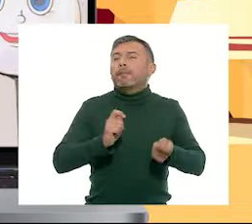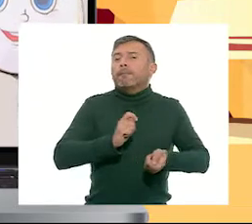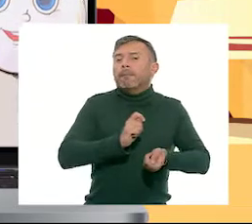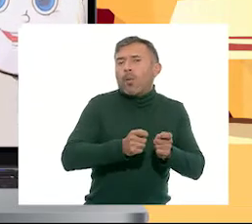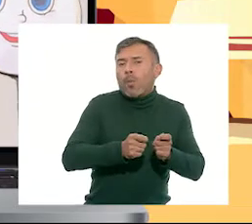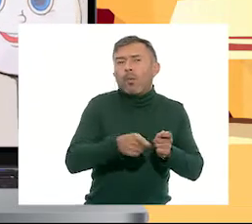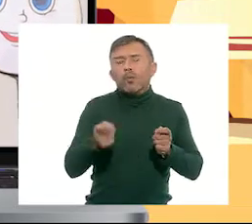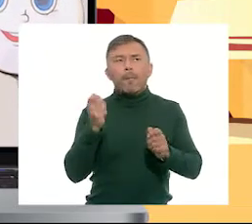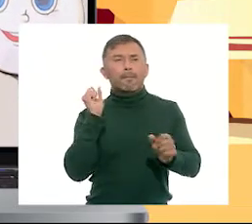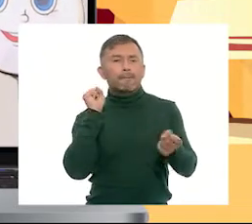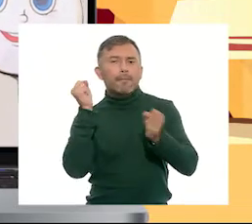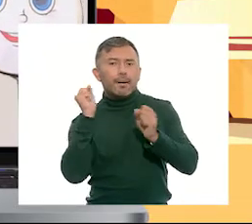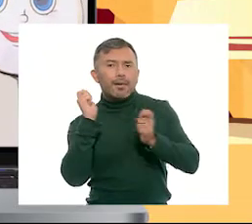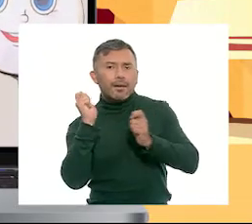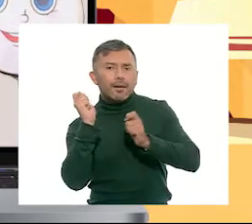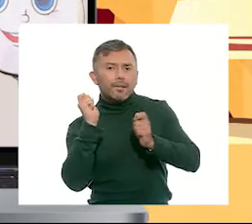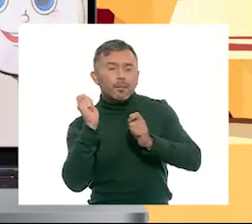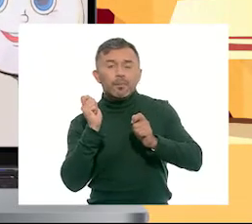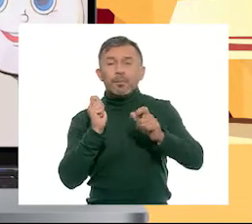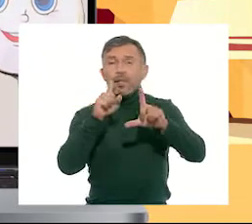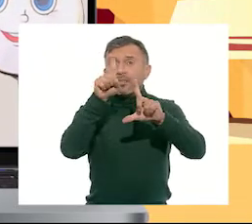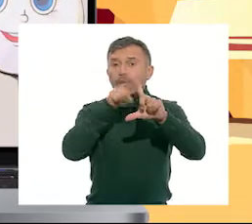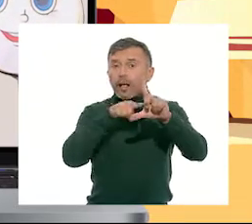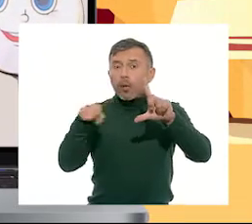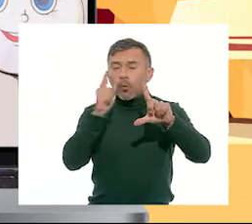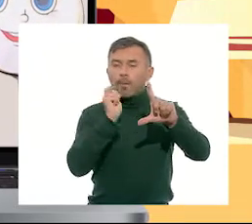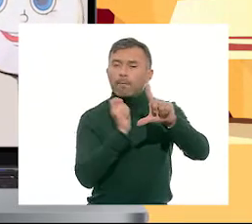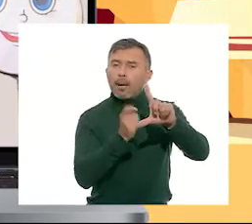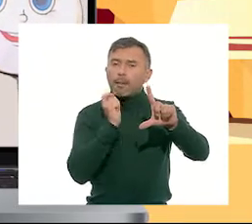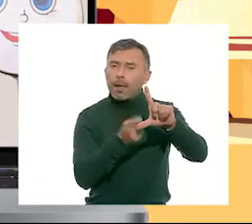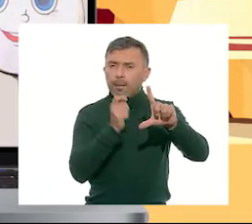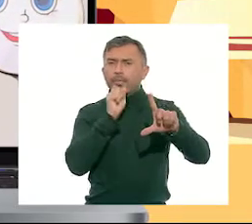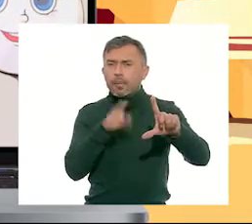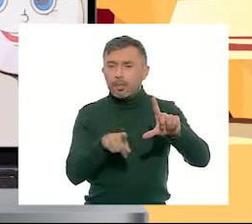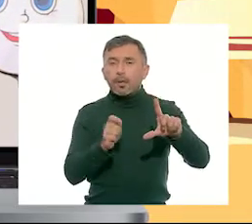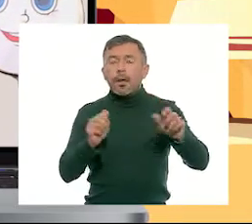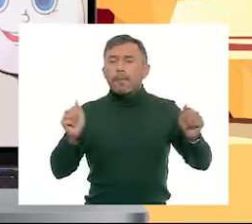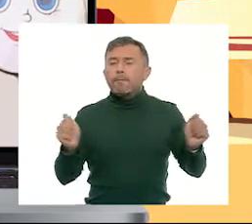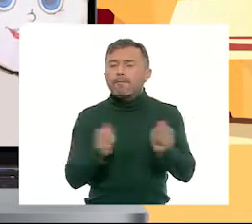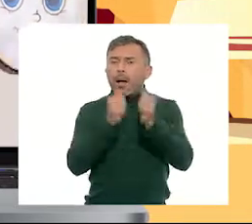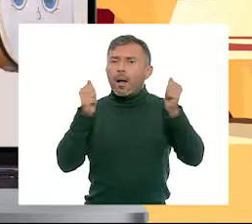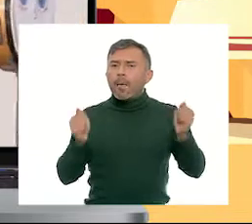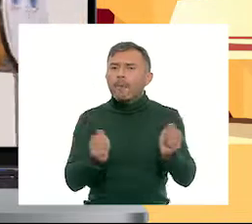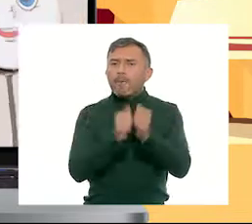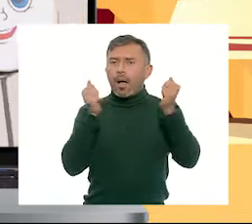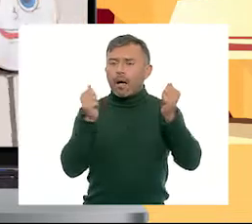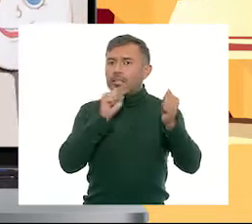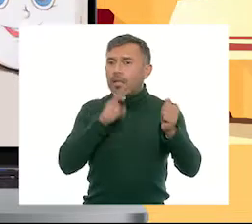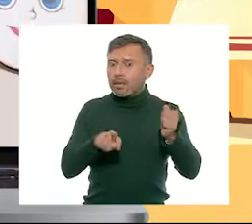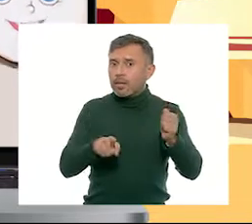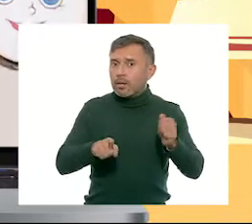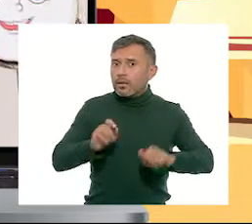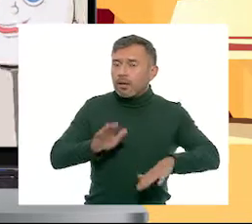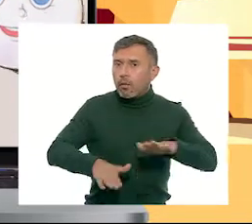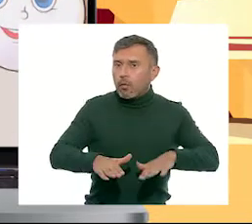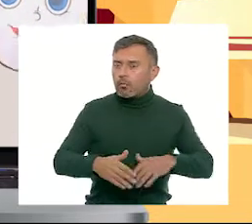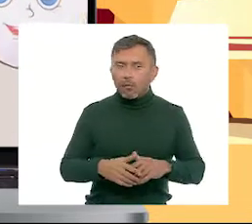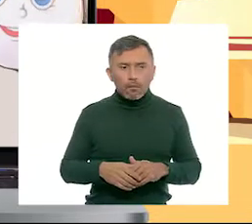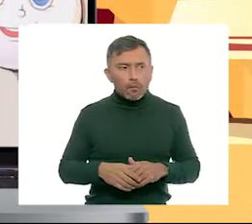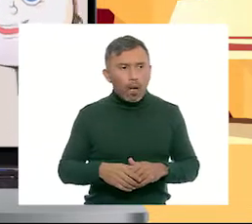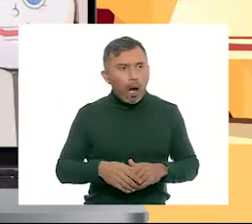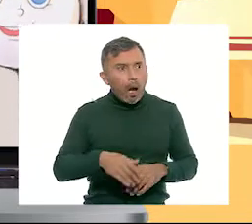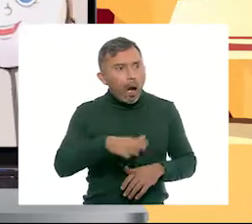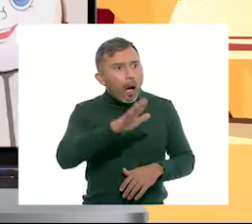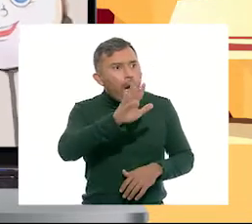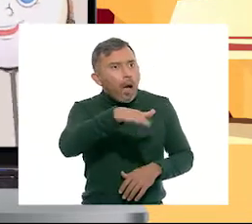hermanas las maracas, el triángulo, por supuesto, los platillos y el tambor. ¡Oigan! A mí también